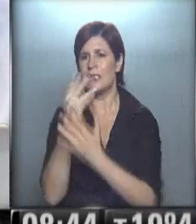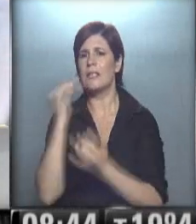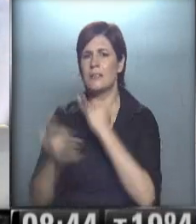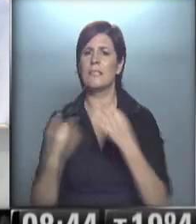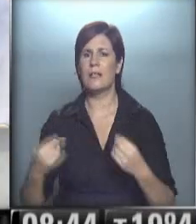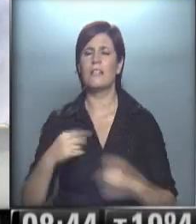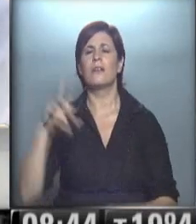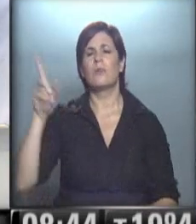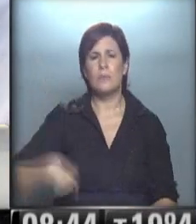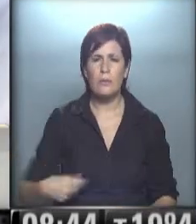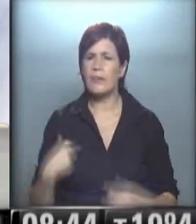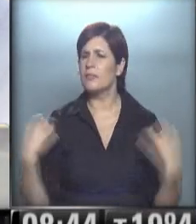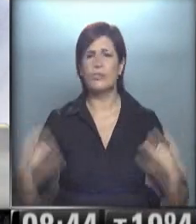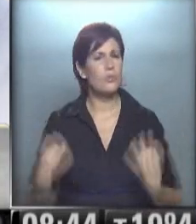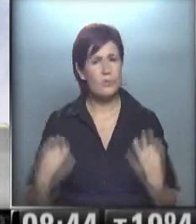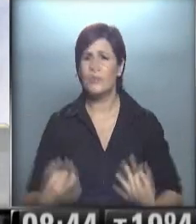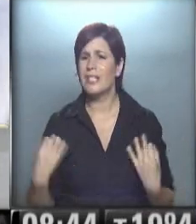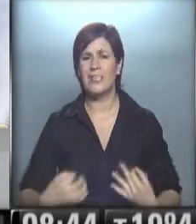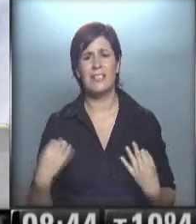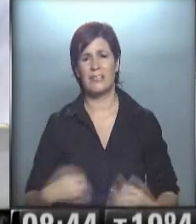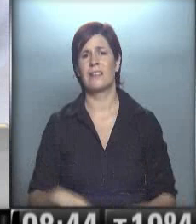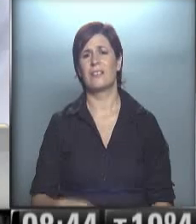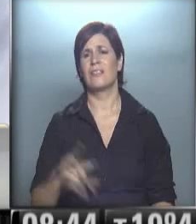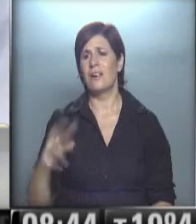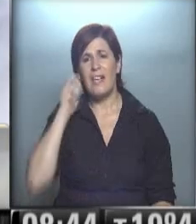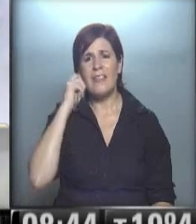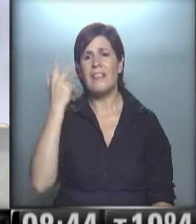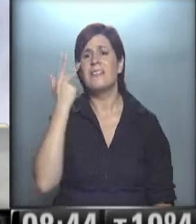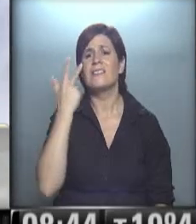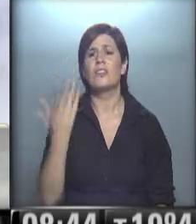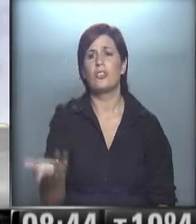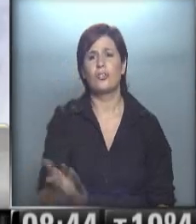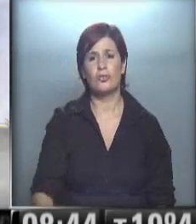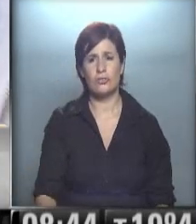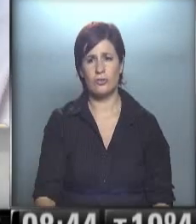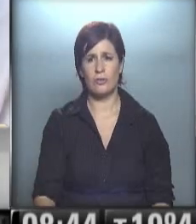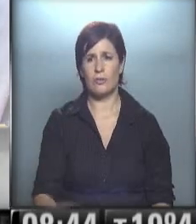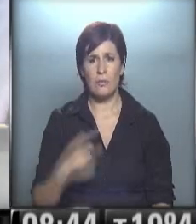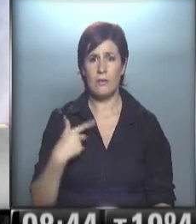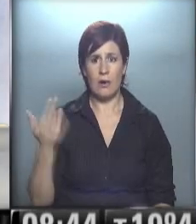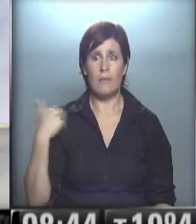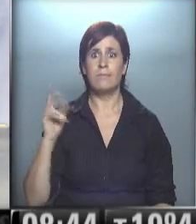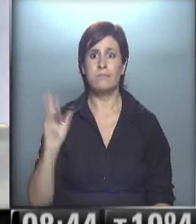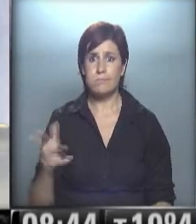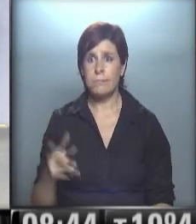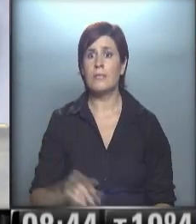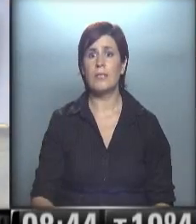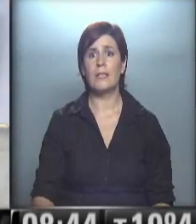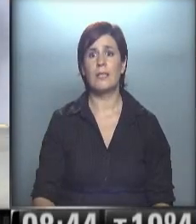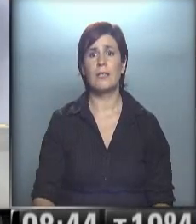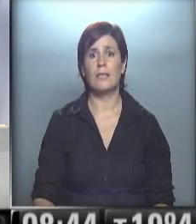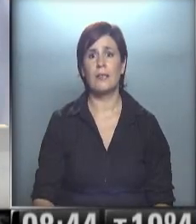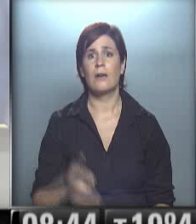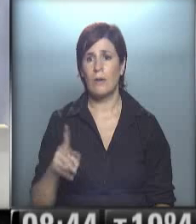volvé, está todo bien, tenés 18 años, yo te dije que tenés